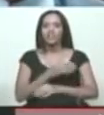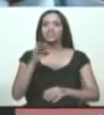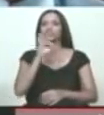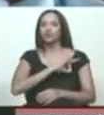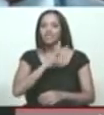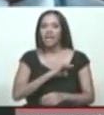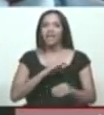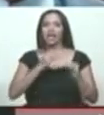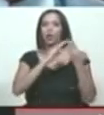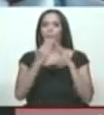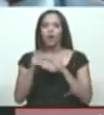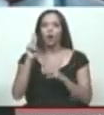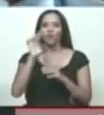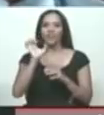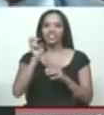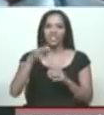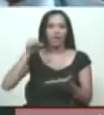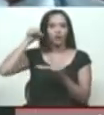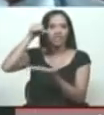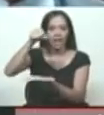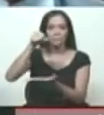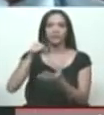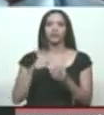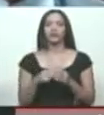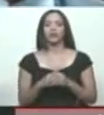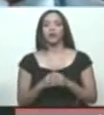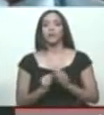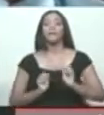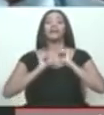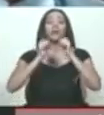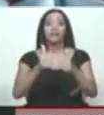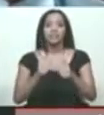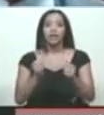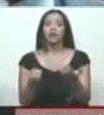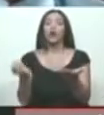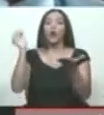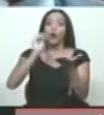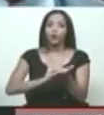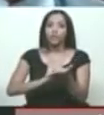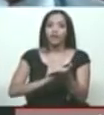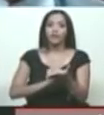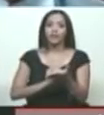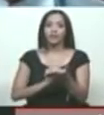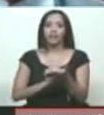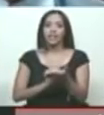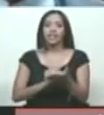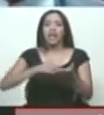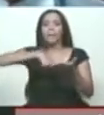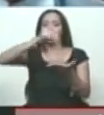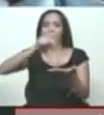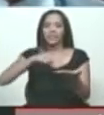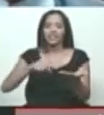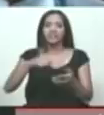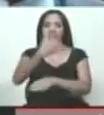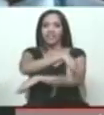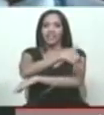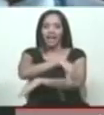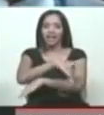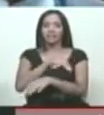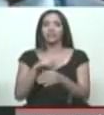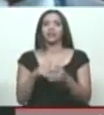comunas, a las VT, a los CLAP. Vamos a empezar a utilizar otra vez la pinta de calle, el gatibao,